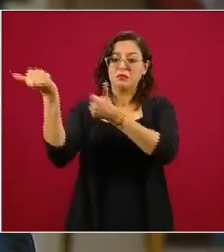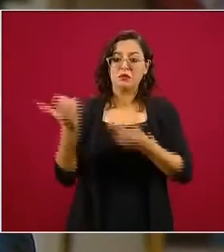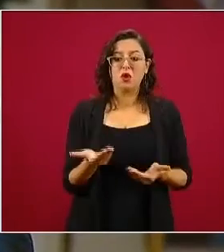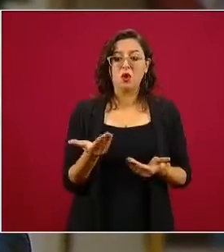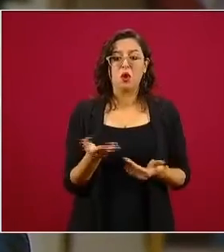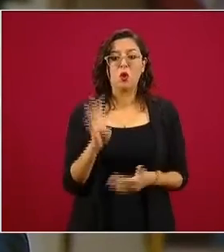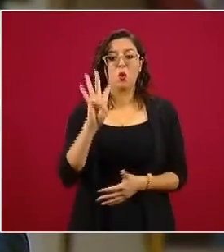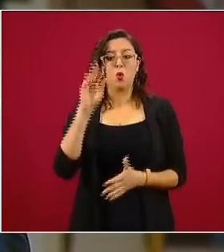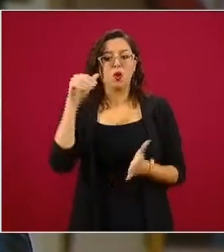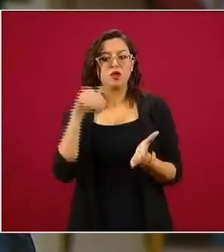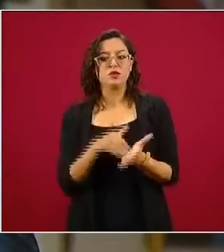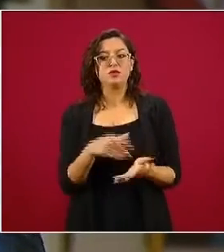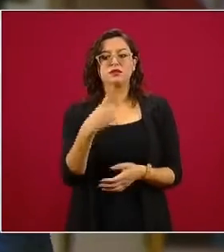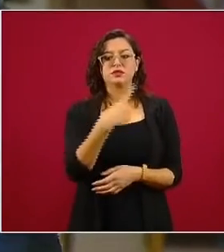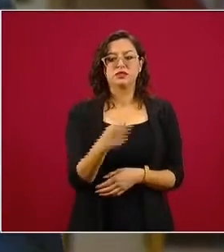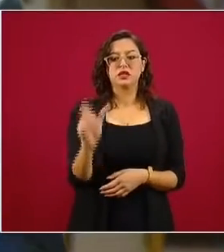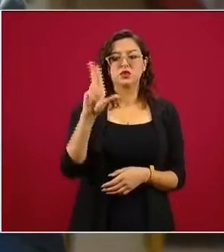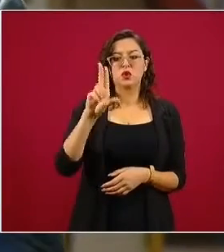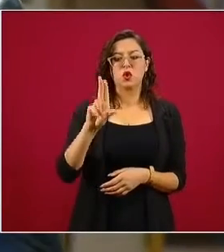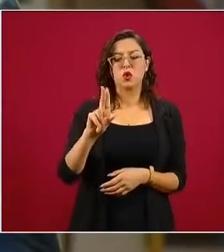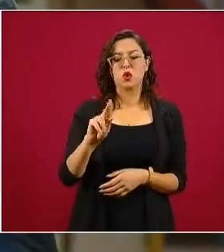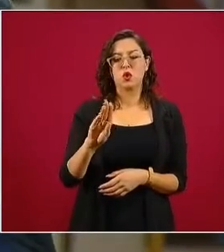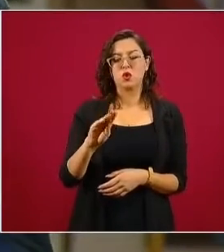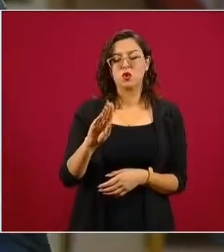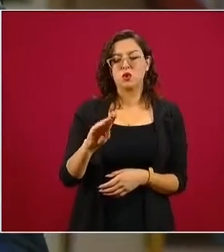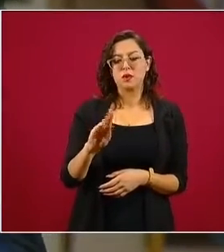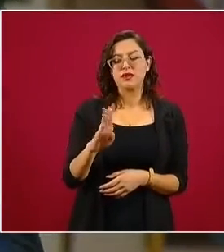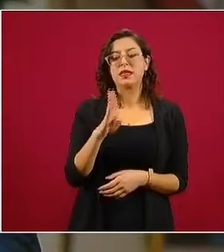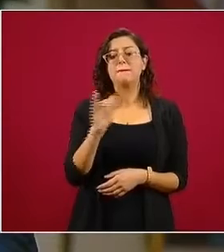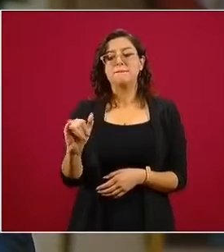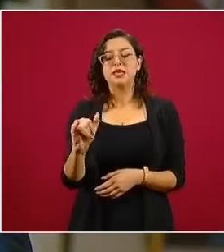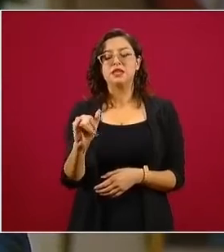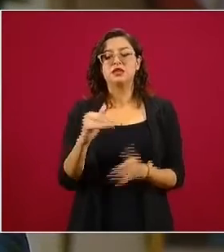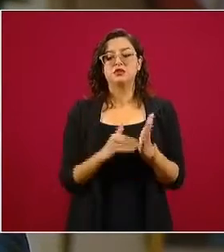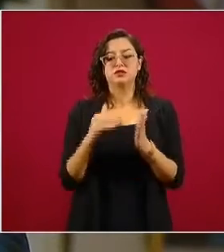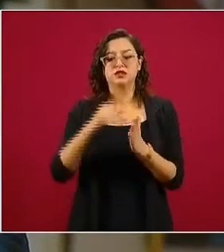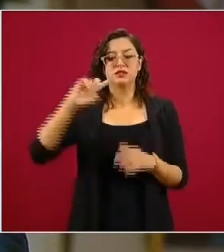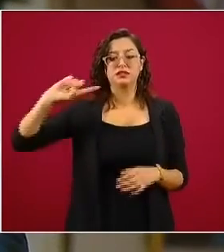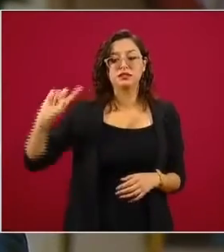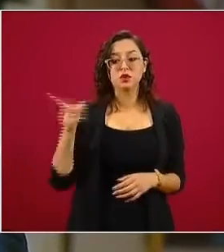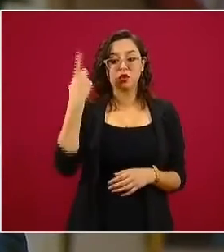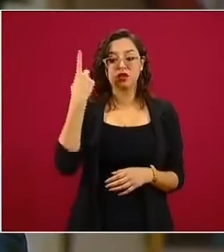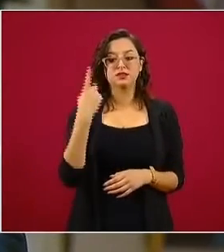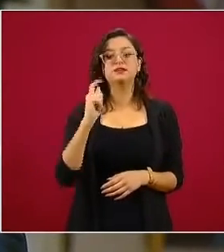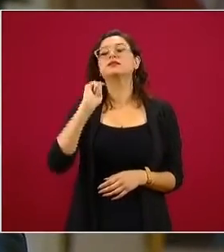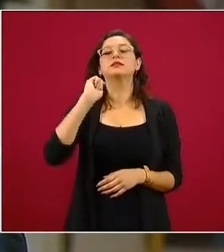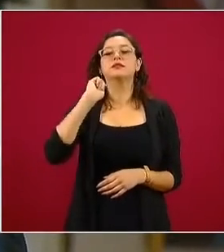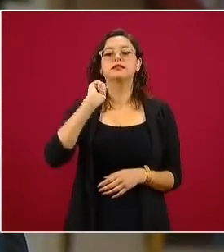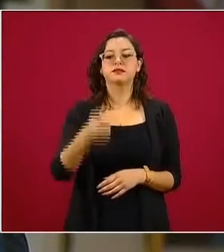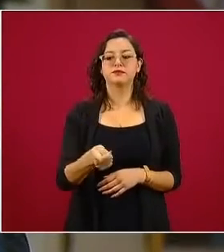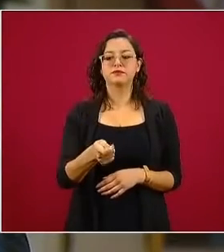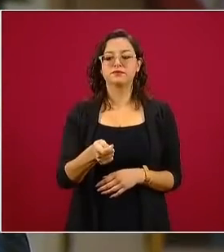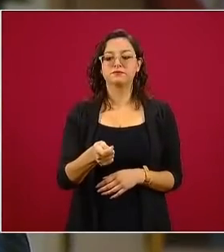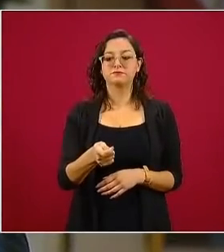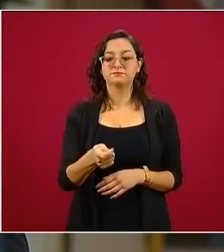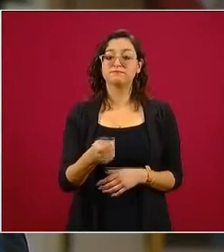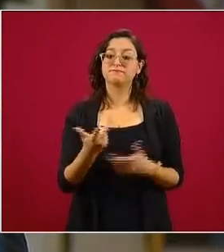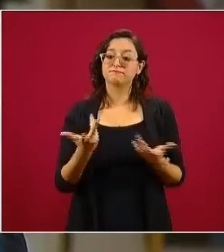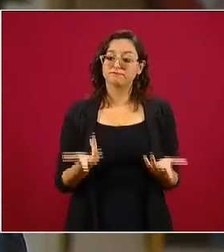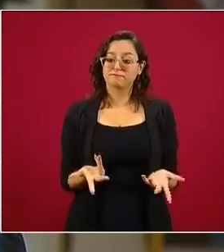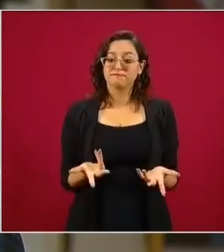4.190 billones de dólares. Es decir, mantenemos un